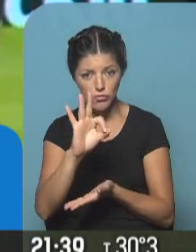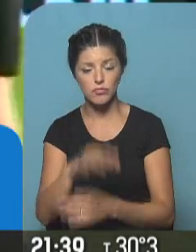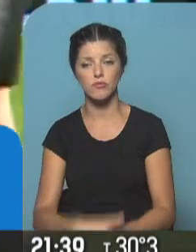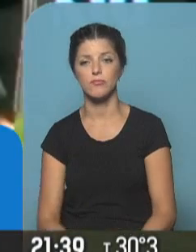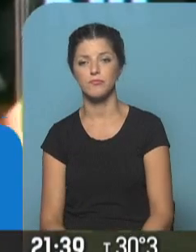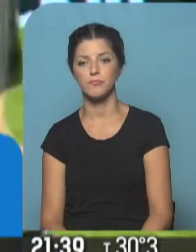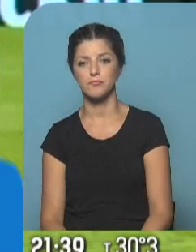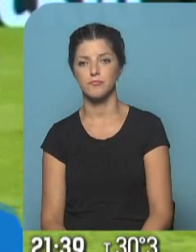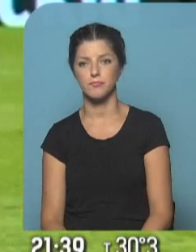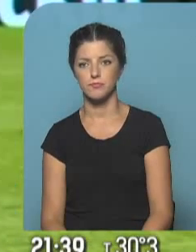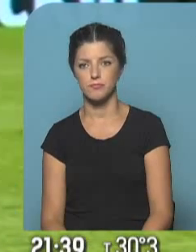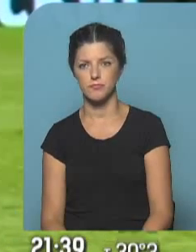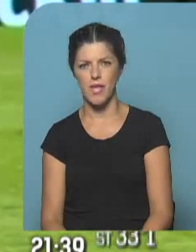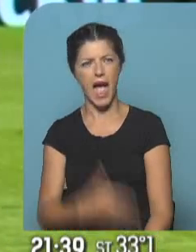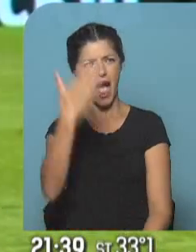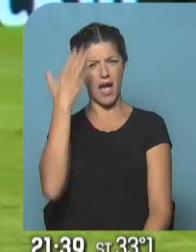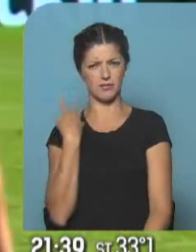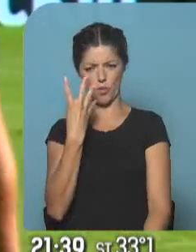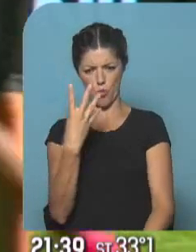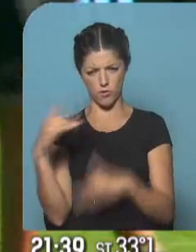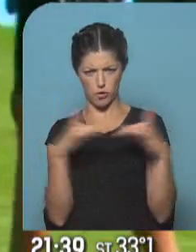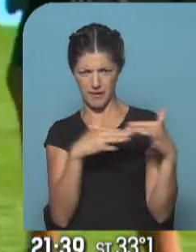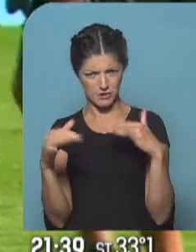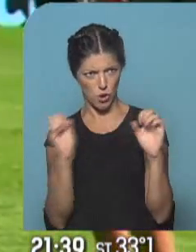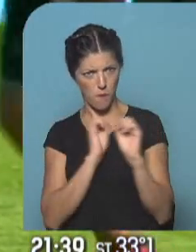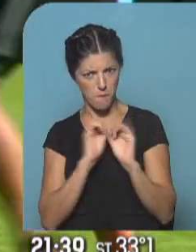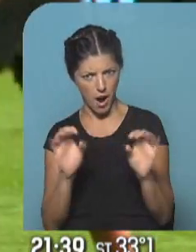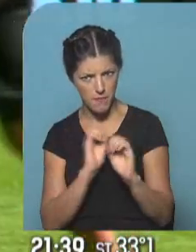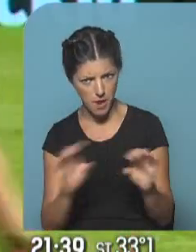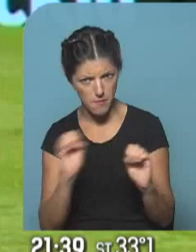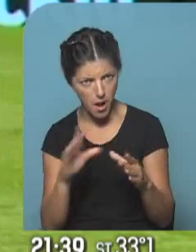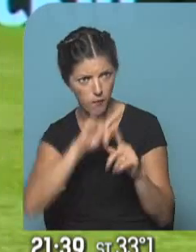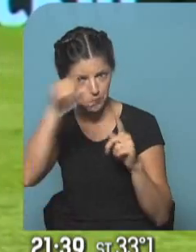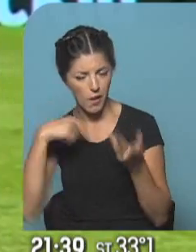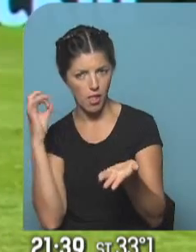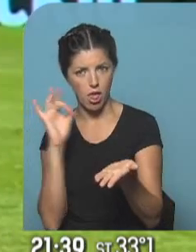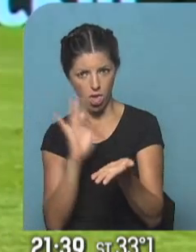por una mala racha de 4 partidos. Más allá de